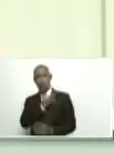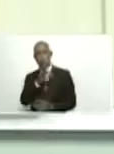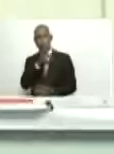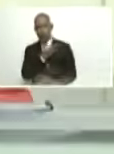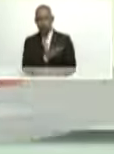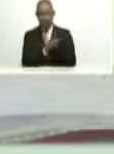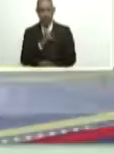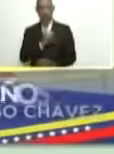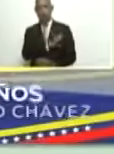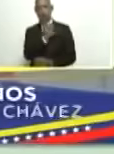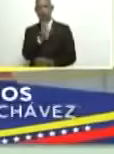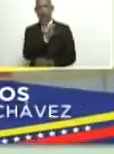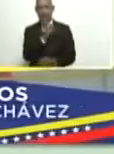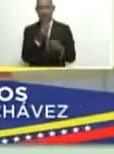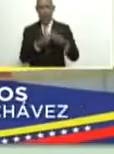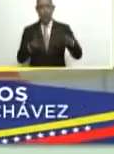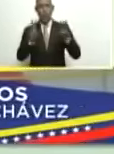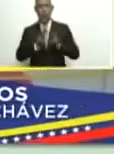en lo moral,